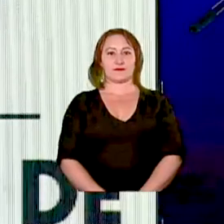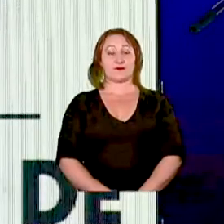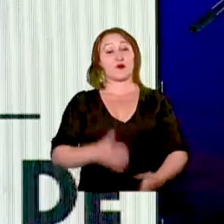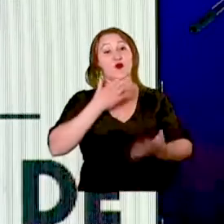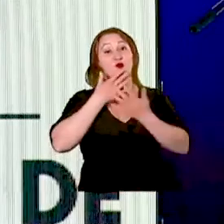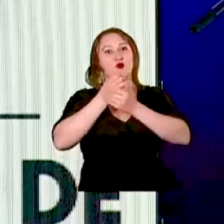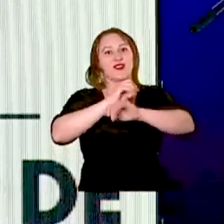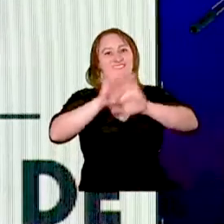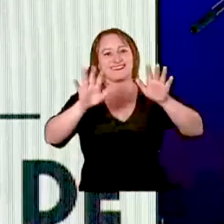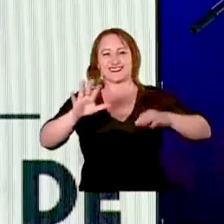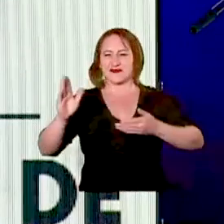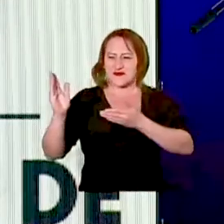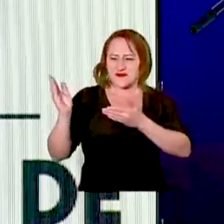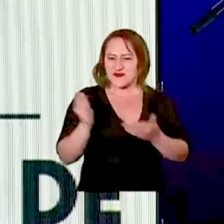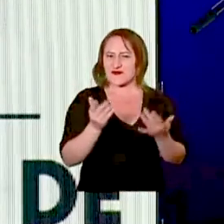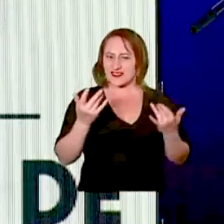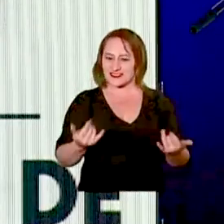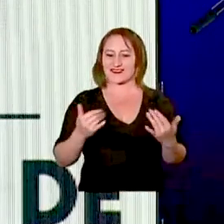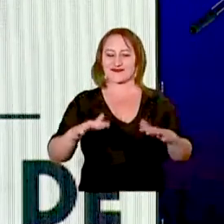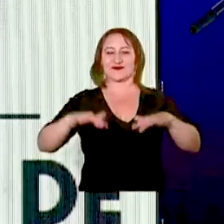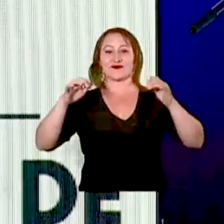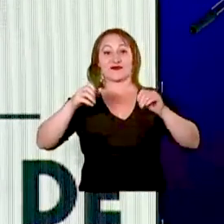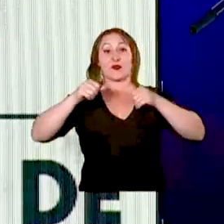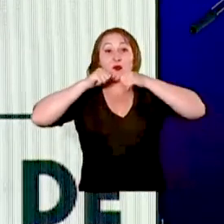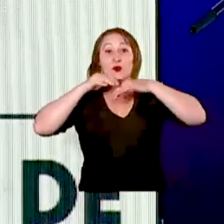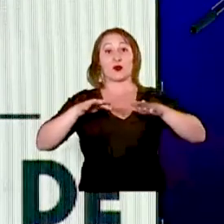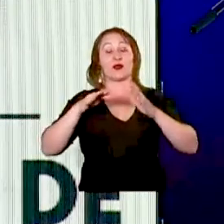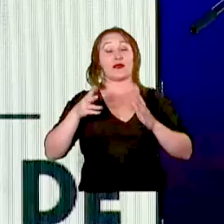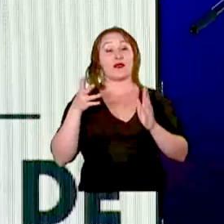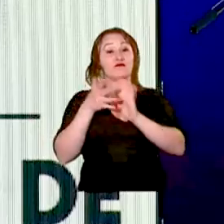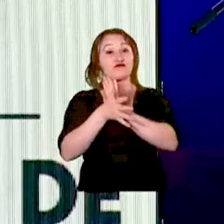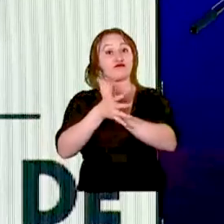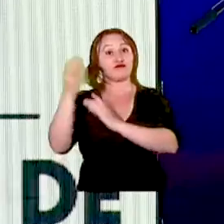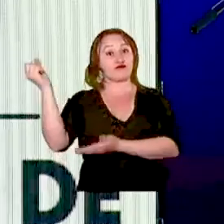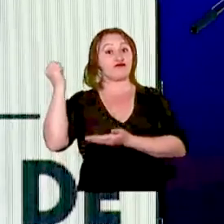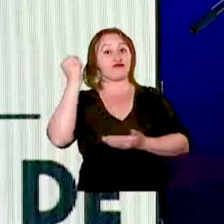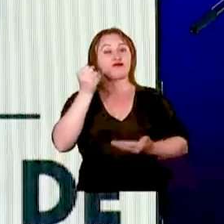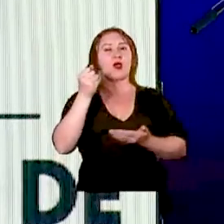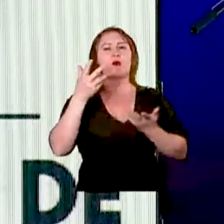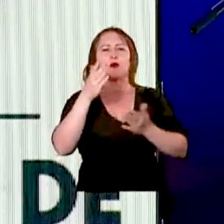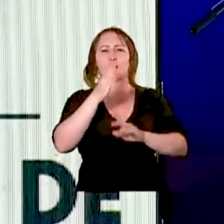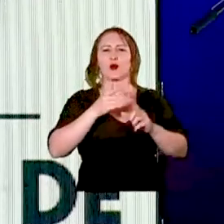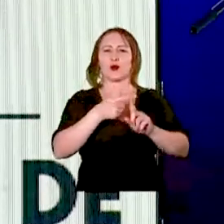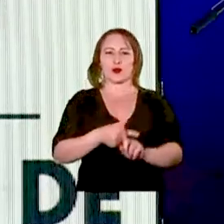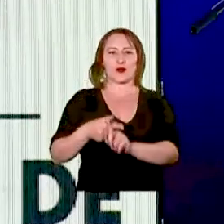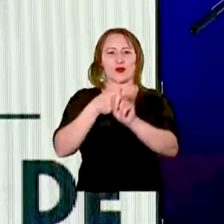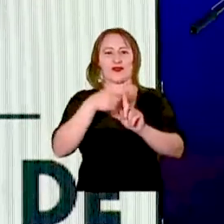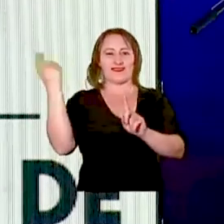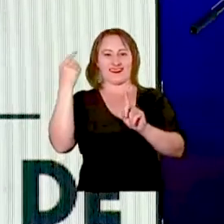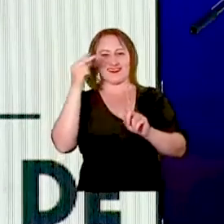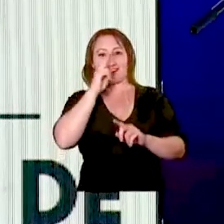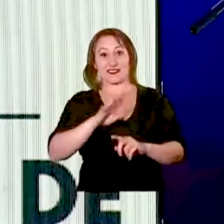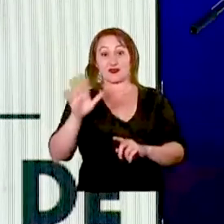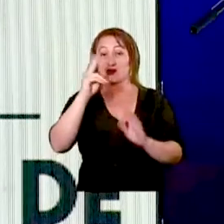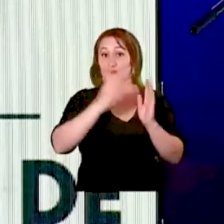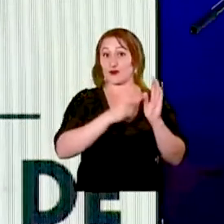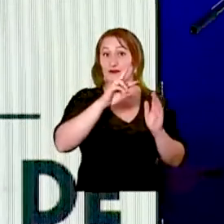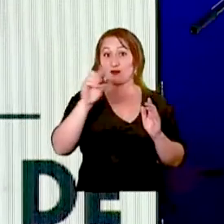Muy buenos días, bienvenidos a la audiencia pública de rendición de cuentas de la Procuraduría General de la Nación